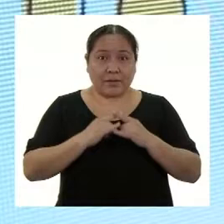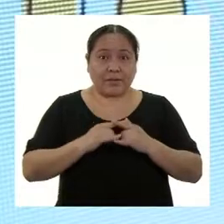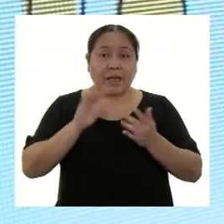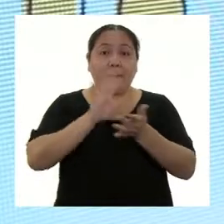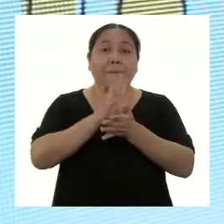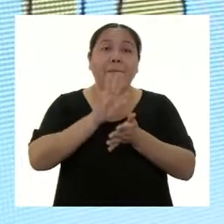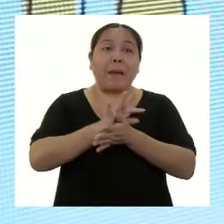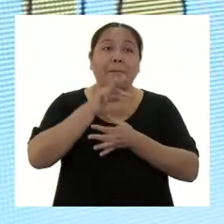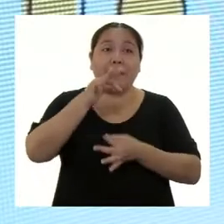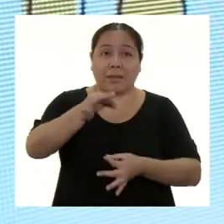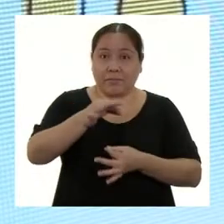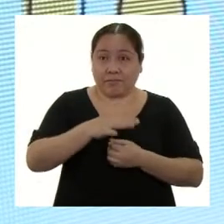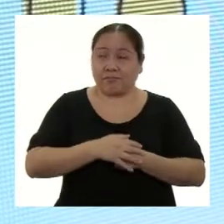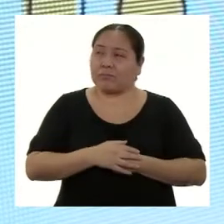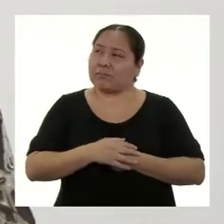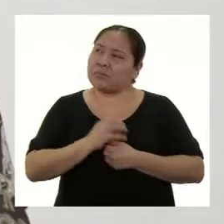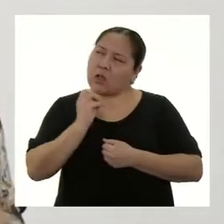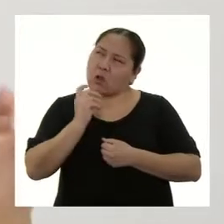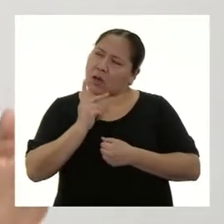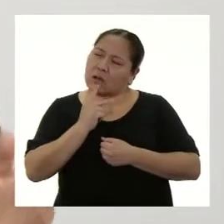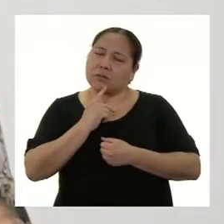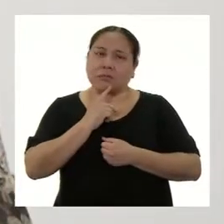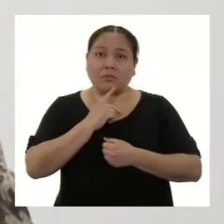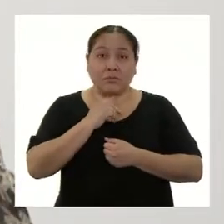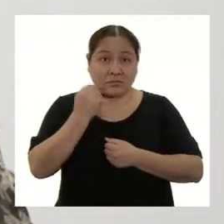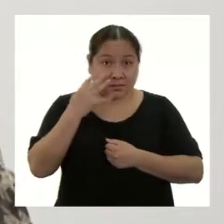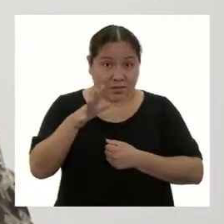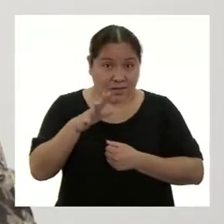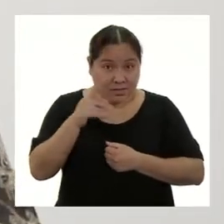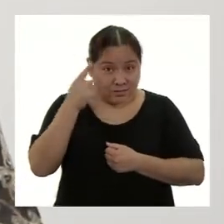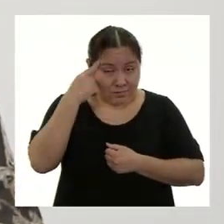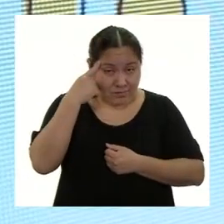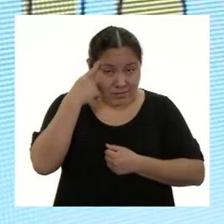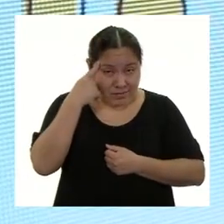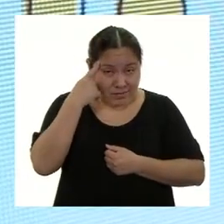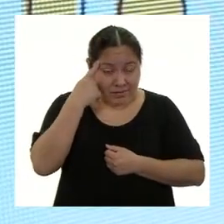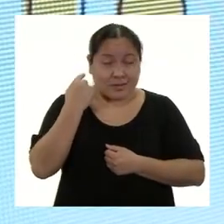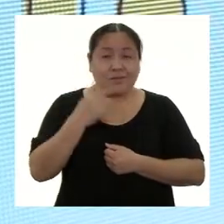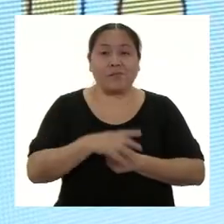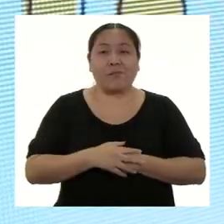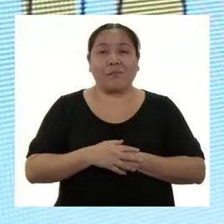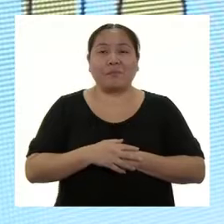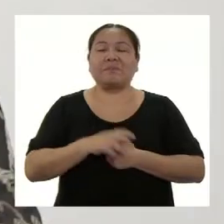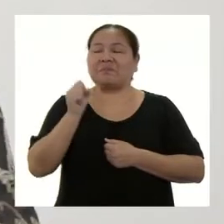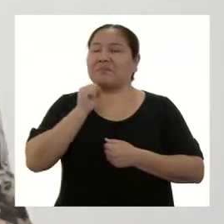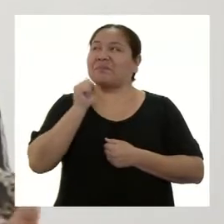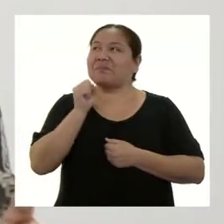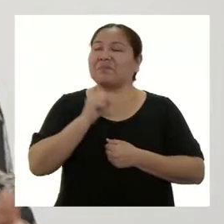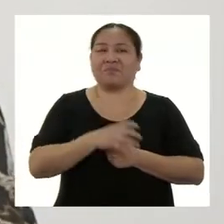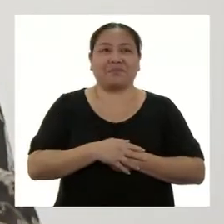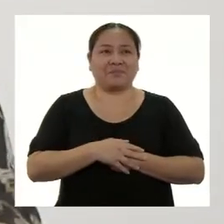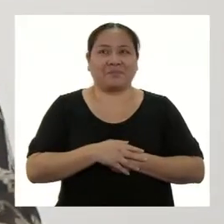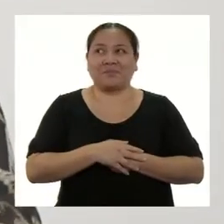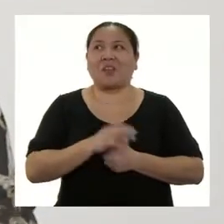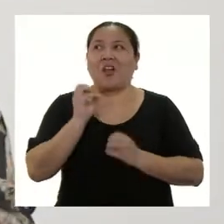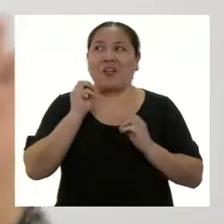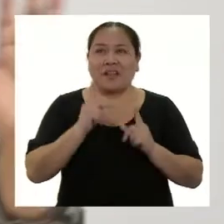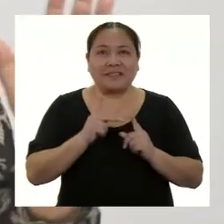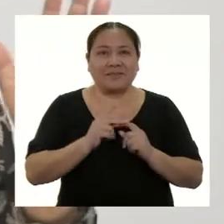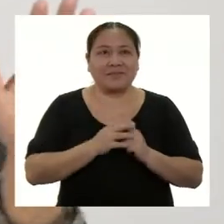papel. ¿Ya? ¿Ya la tienes en mente? Sí. Ya,